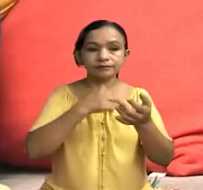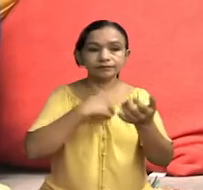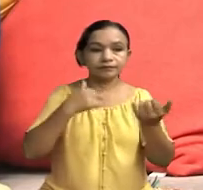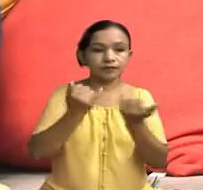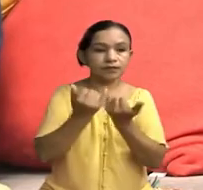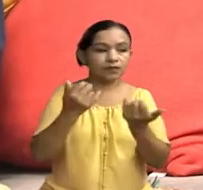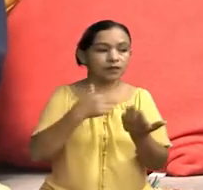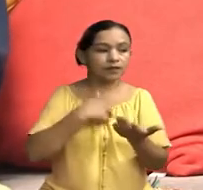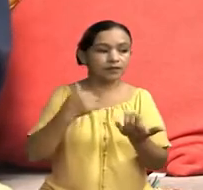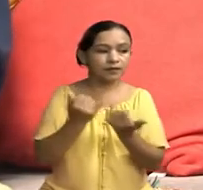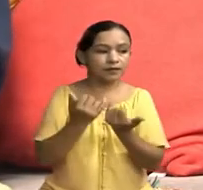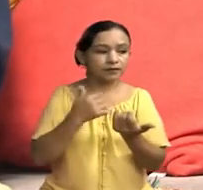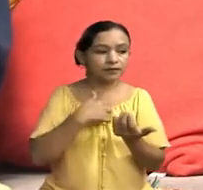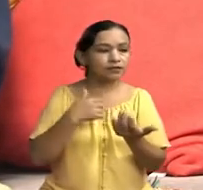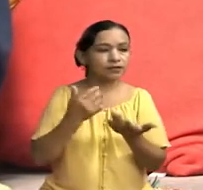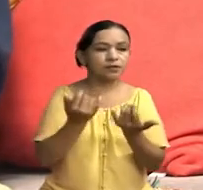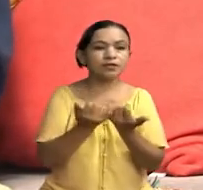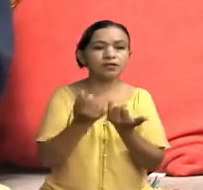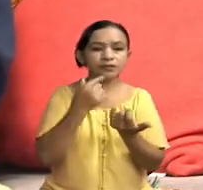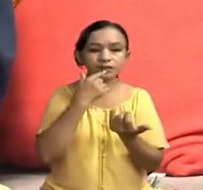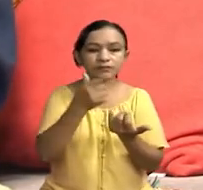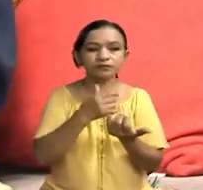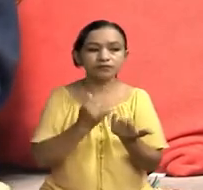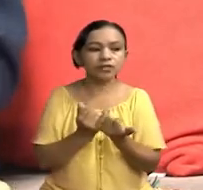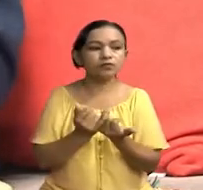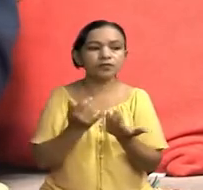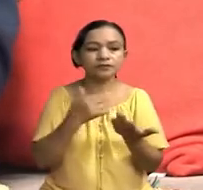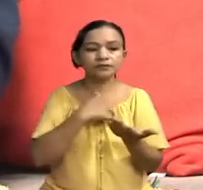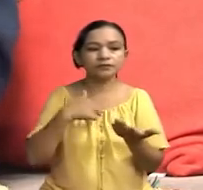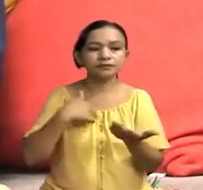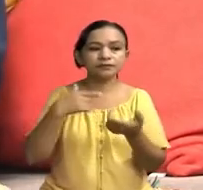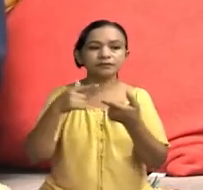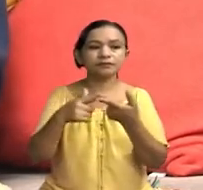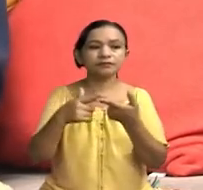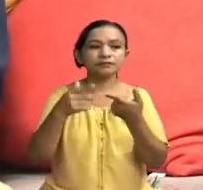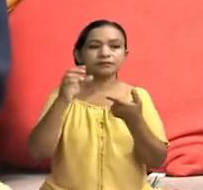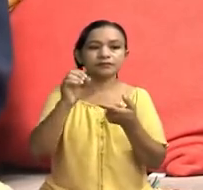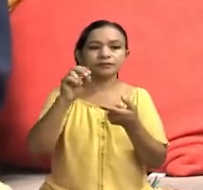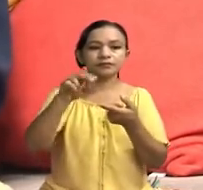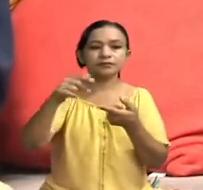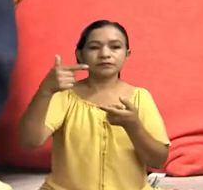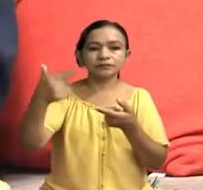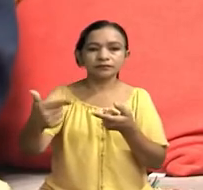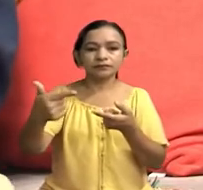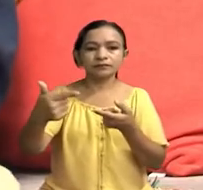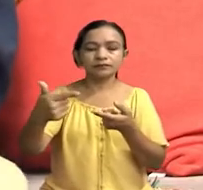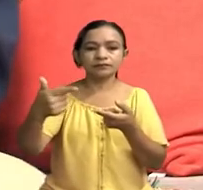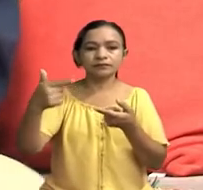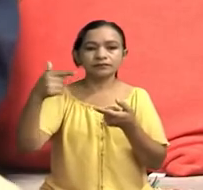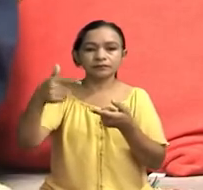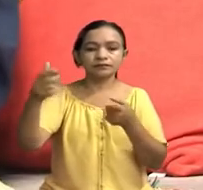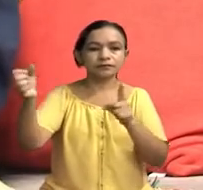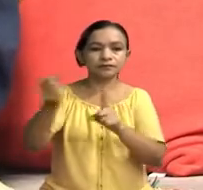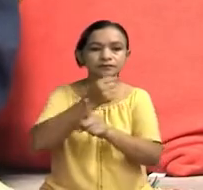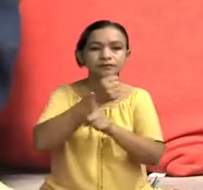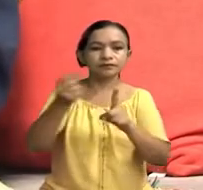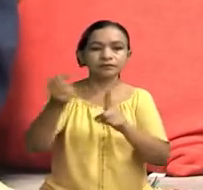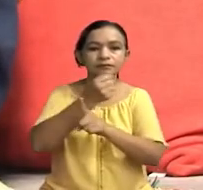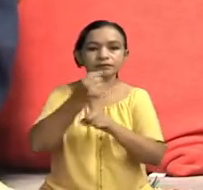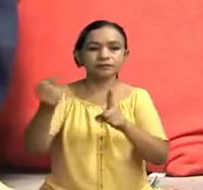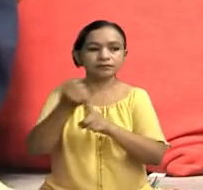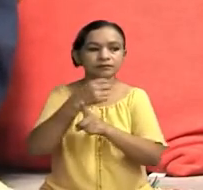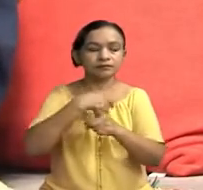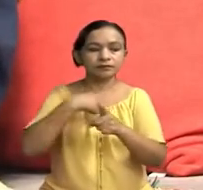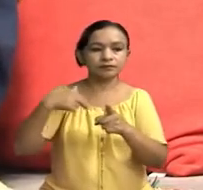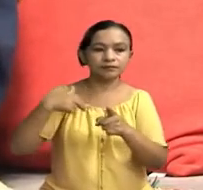Digamos, están los partidos políticos, están los sectores empresariales y están los ONG como parte del guión golpista. Así, ¿verdad?, es.